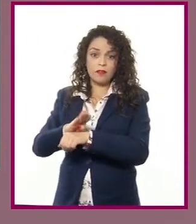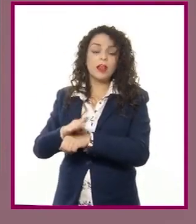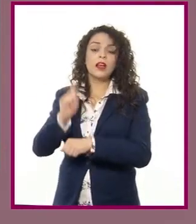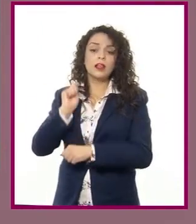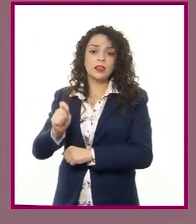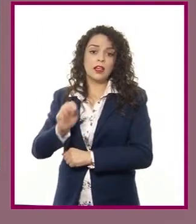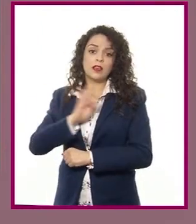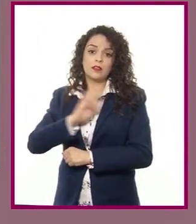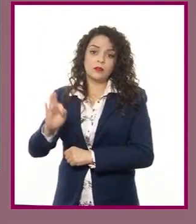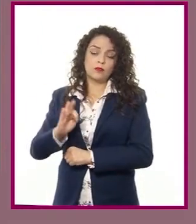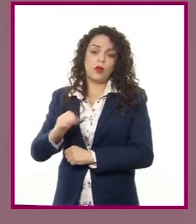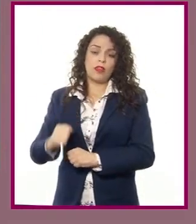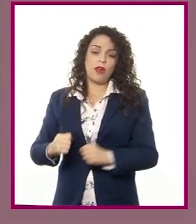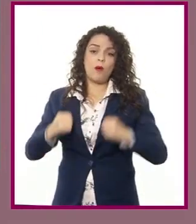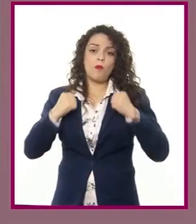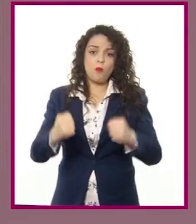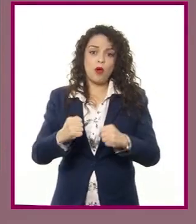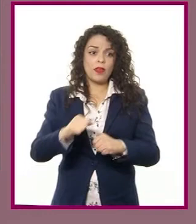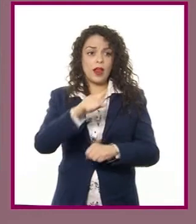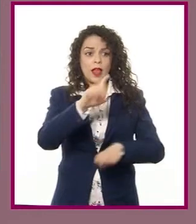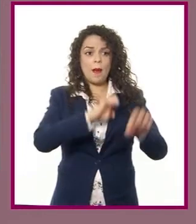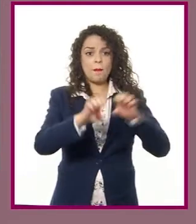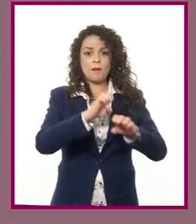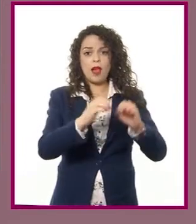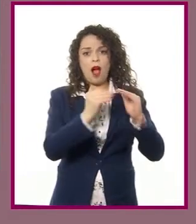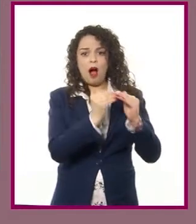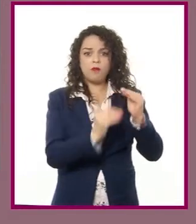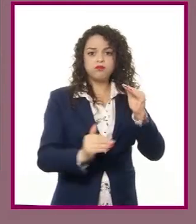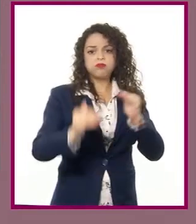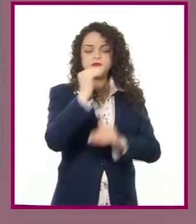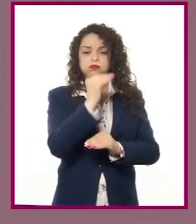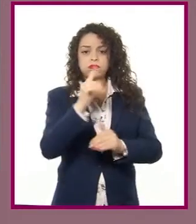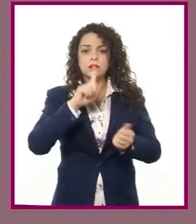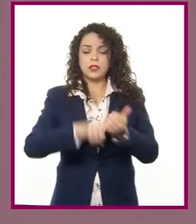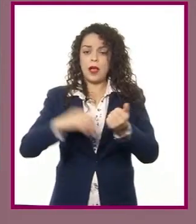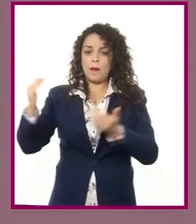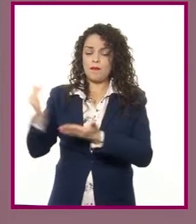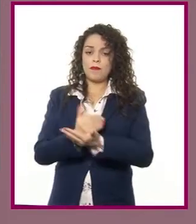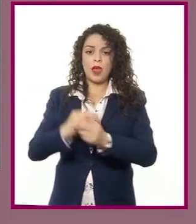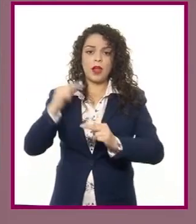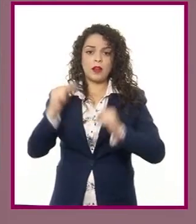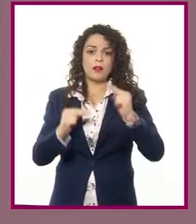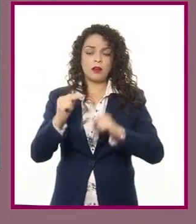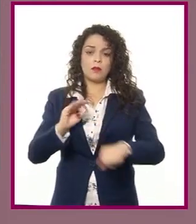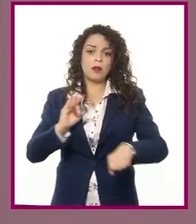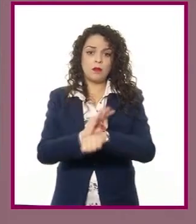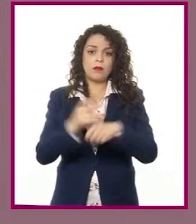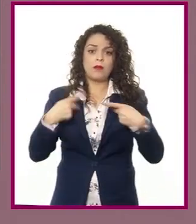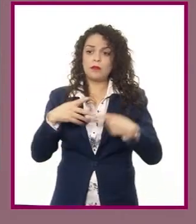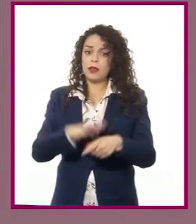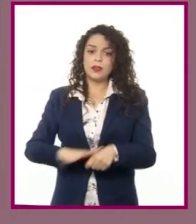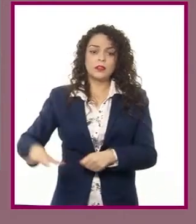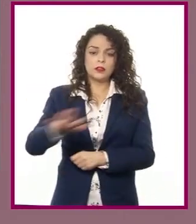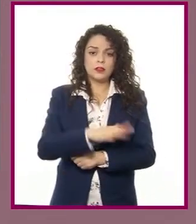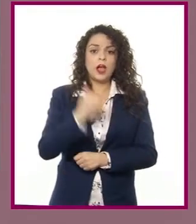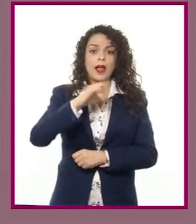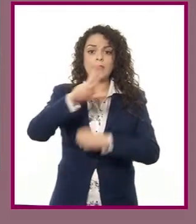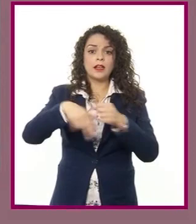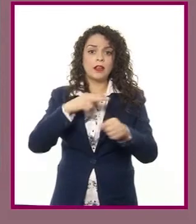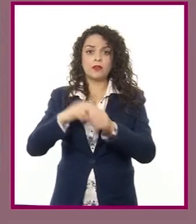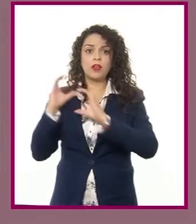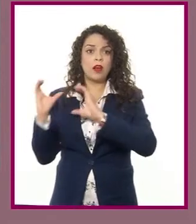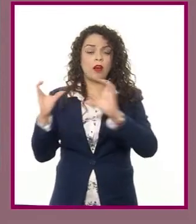del poder de las grandes empresas y que se reducirán los niveles de protección social y ambiental de forma